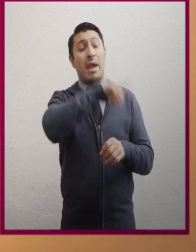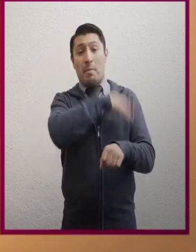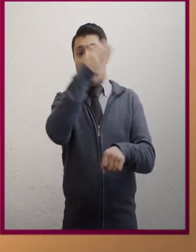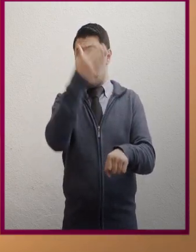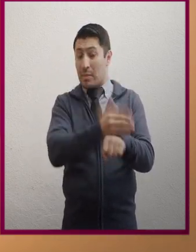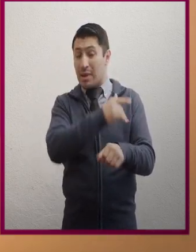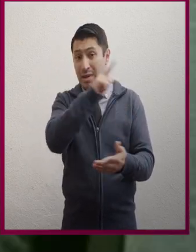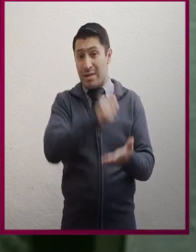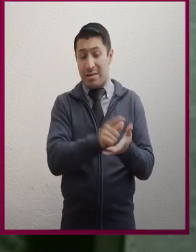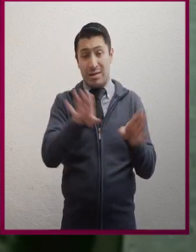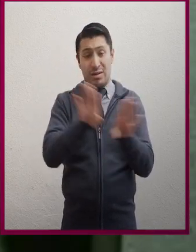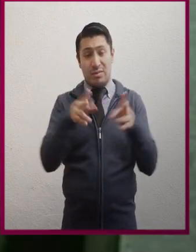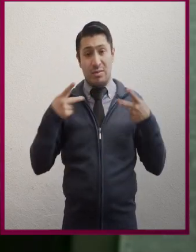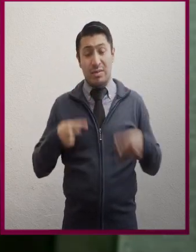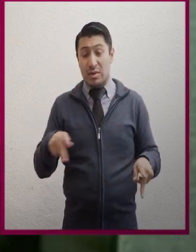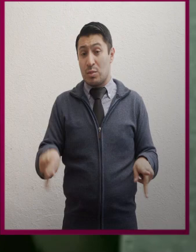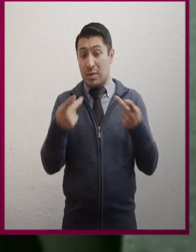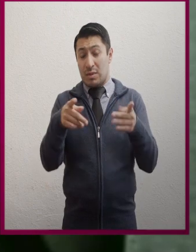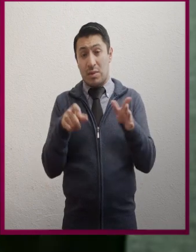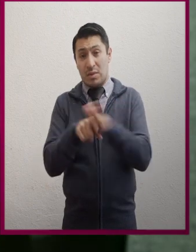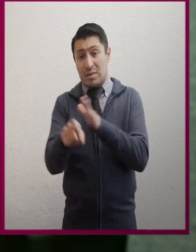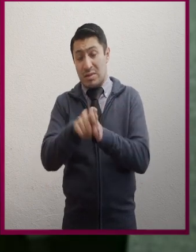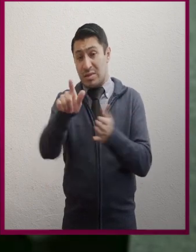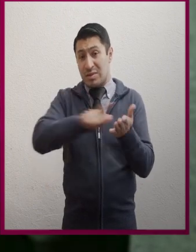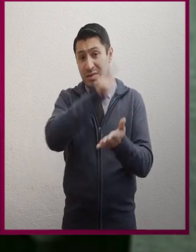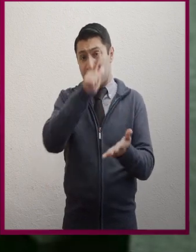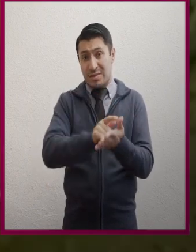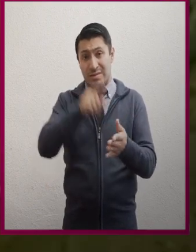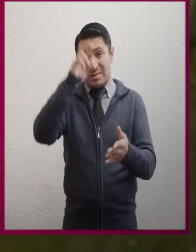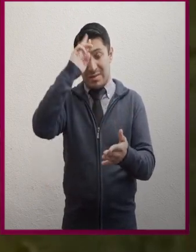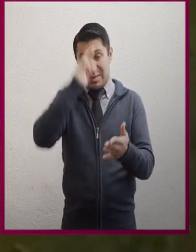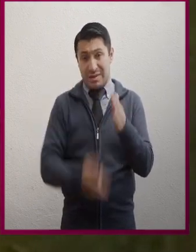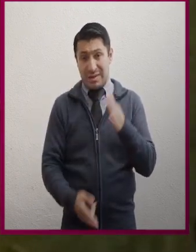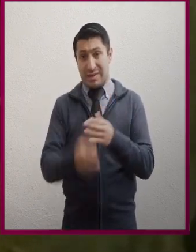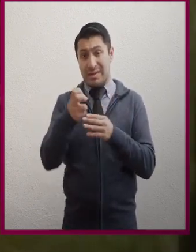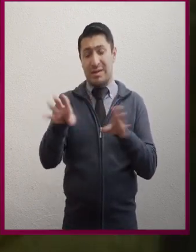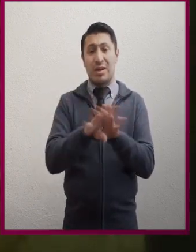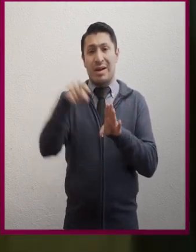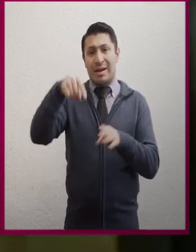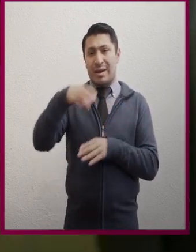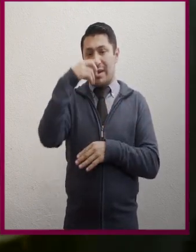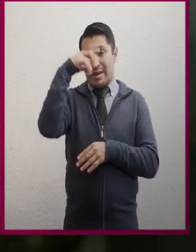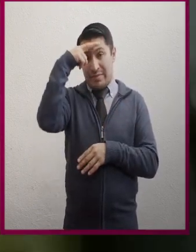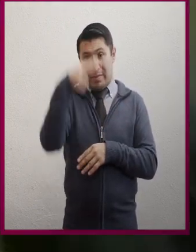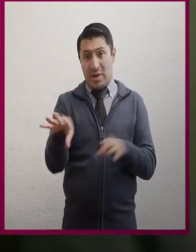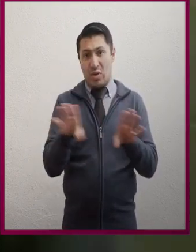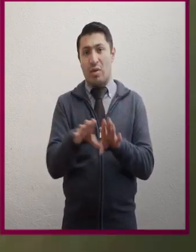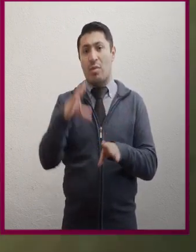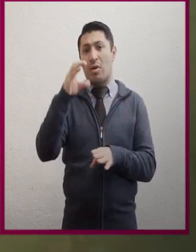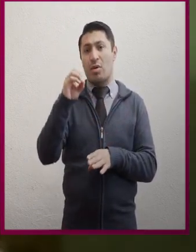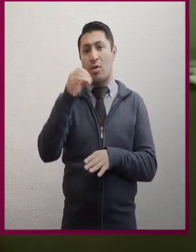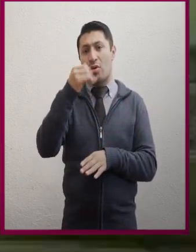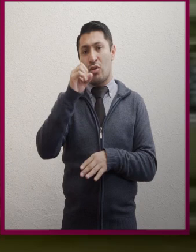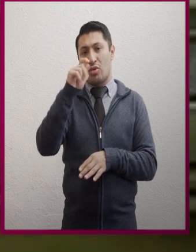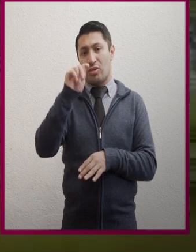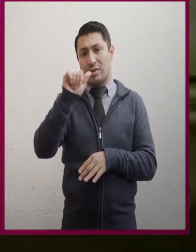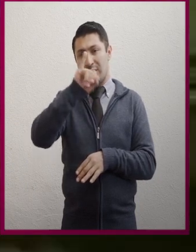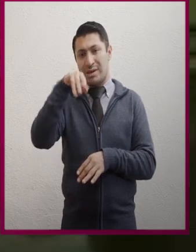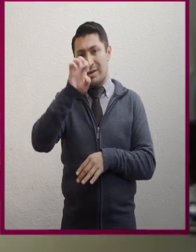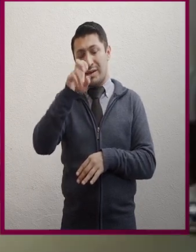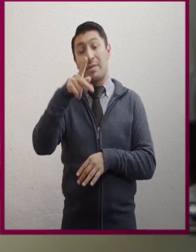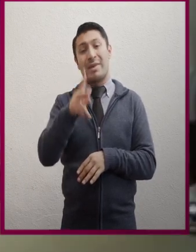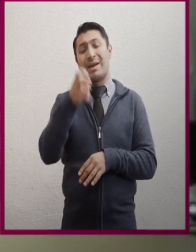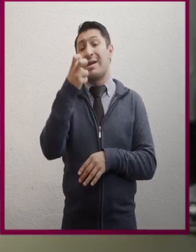para implementar la penalización del contrabando de personas, lo que en México llamamos coyotaje, de manera coloquial. Sin embargo,